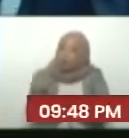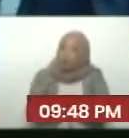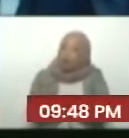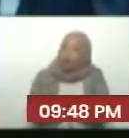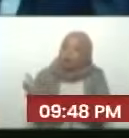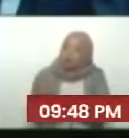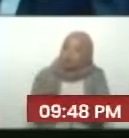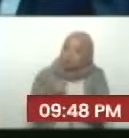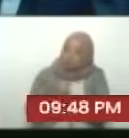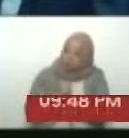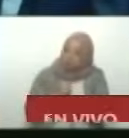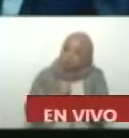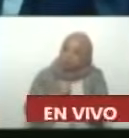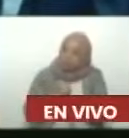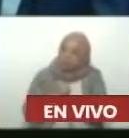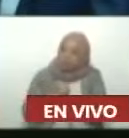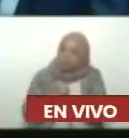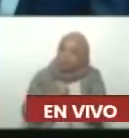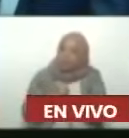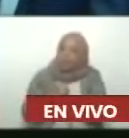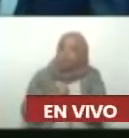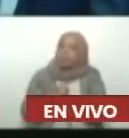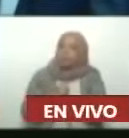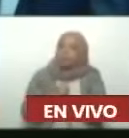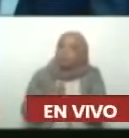gran confianza en la juventud, Malena.